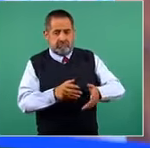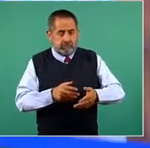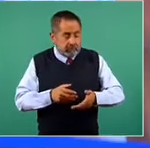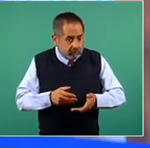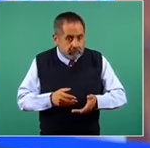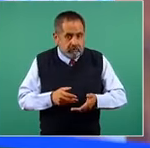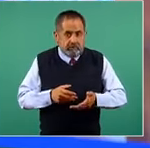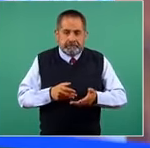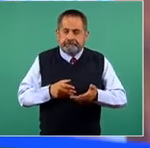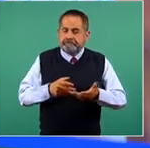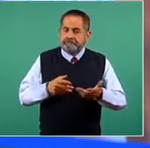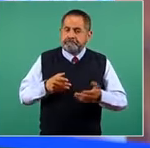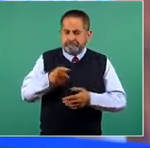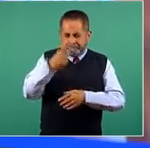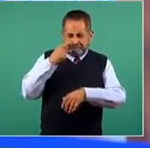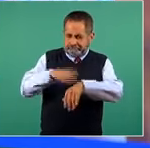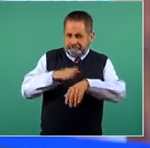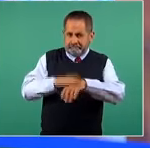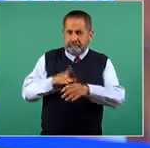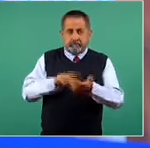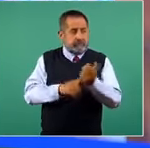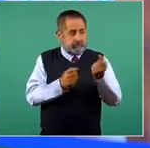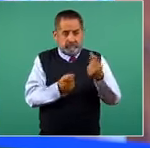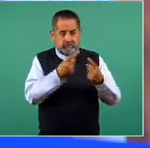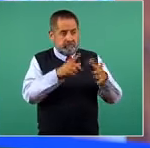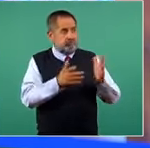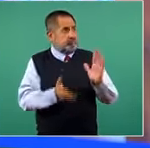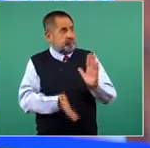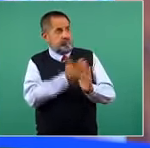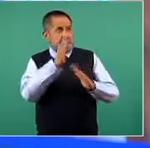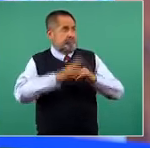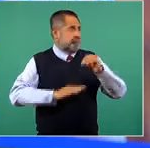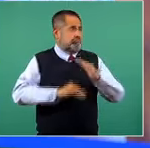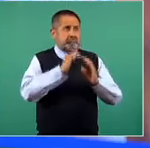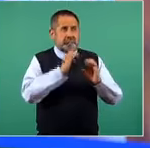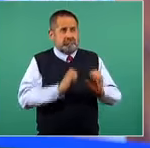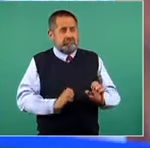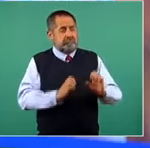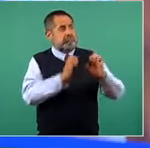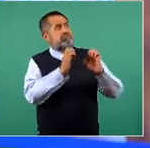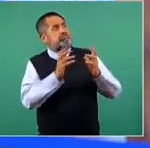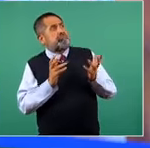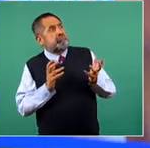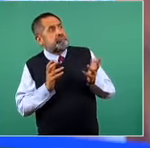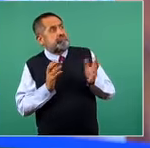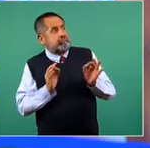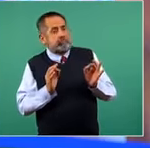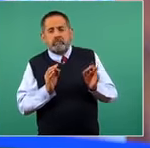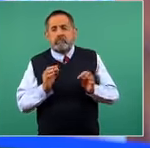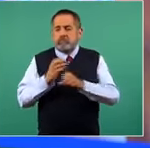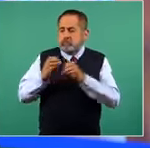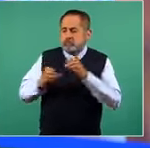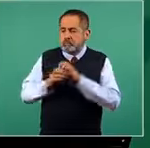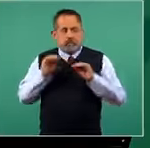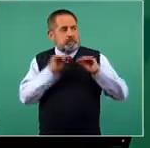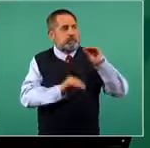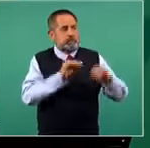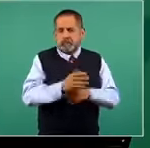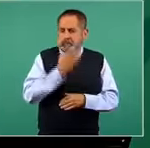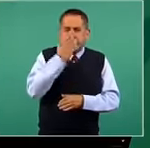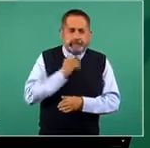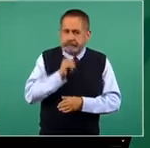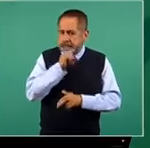ustedes una idea, hay desde algunos que se construyeron, se terminaron, pero no tienen equipo de